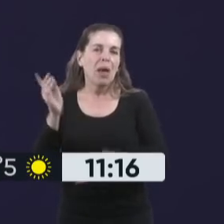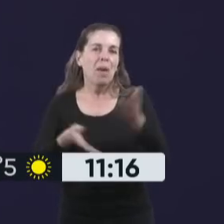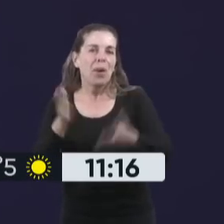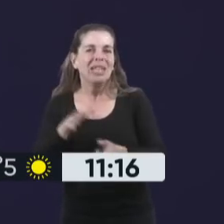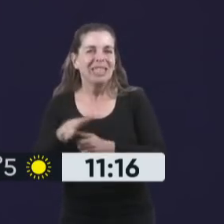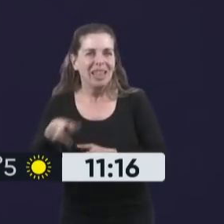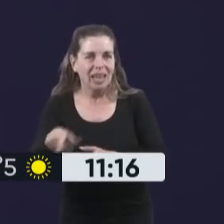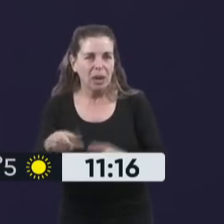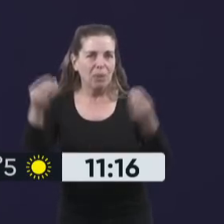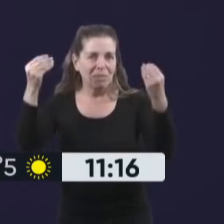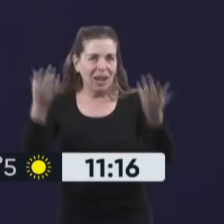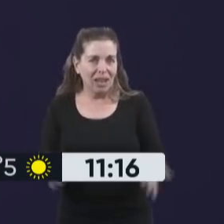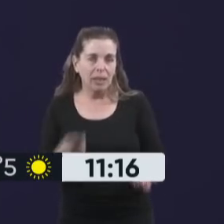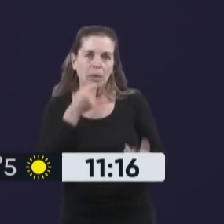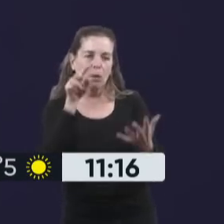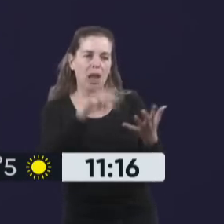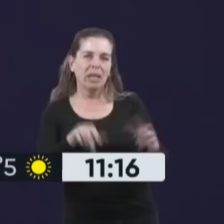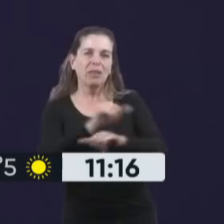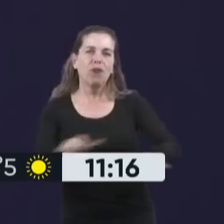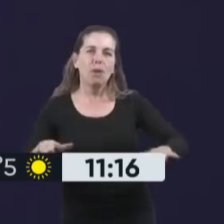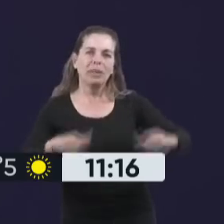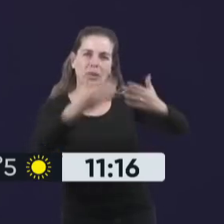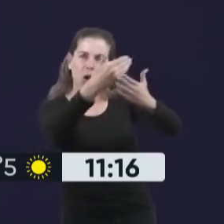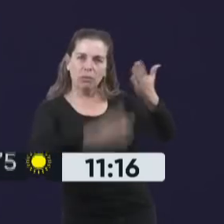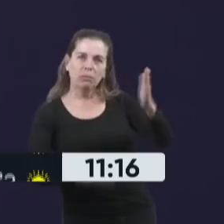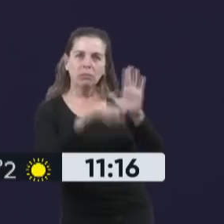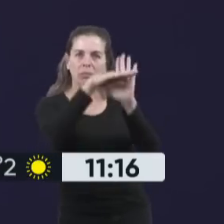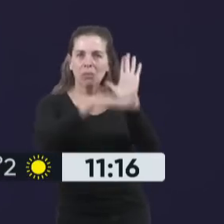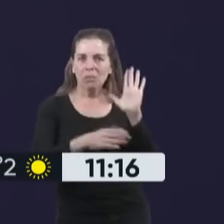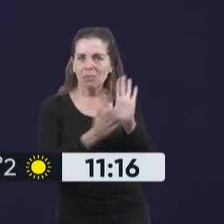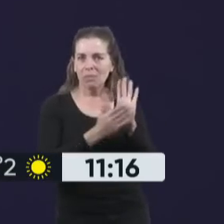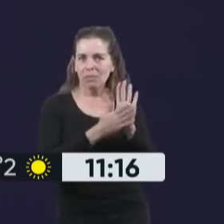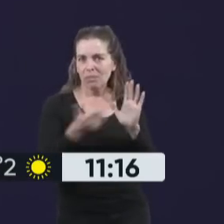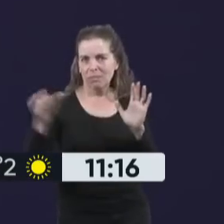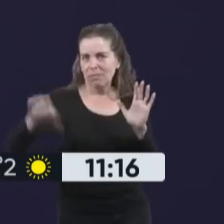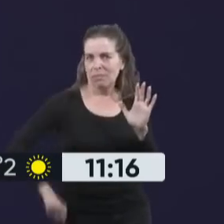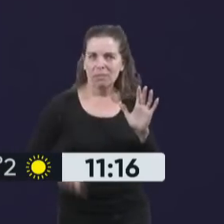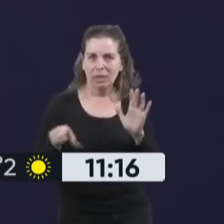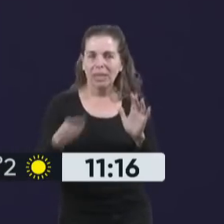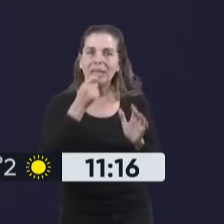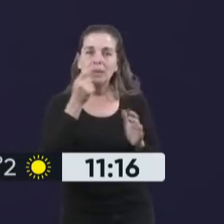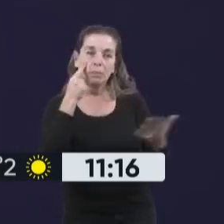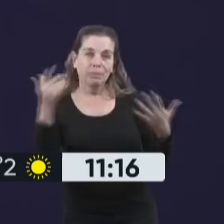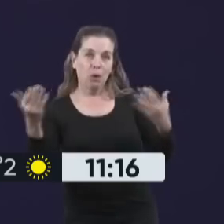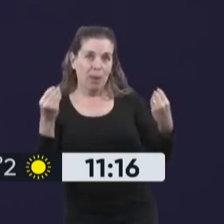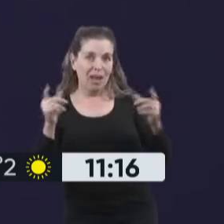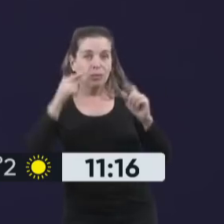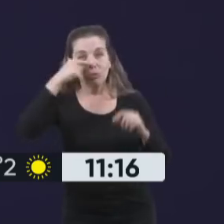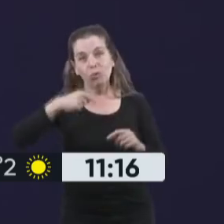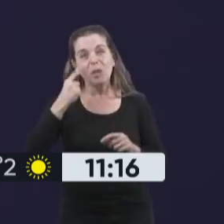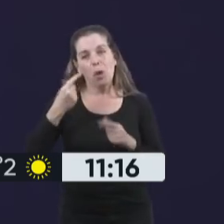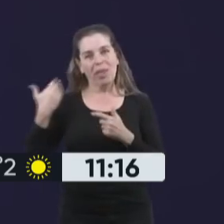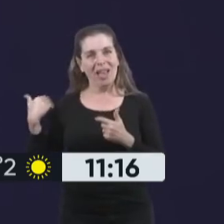nada. De hecho, cuando ves los datos te muestran que no han servido para nada, y cuando ves los acontecimientos de los últimos